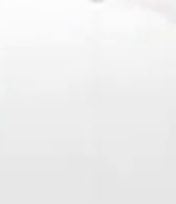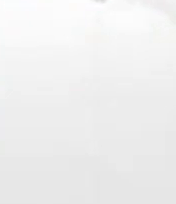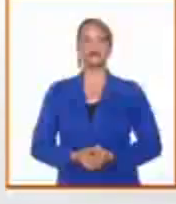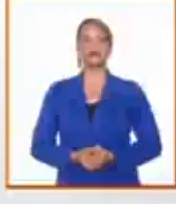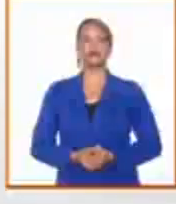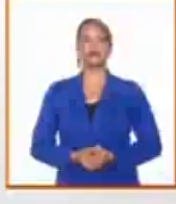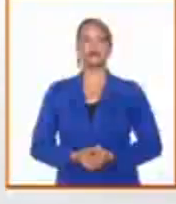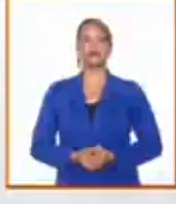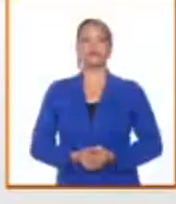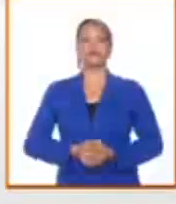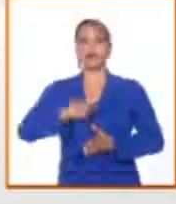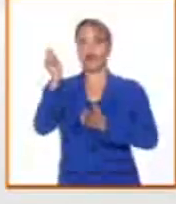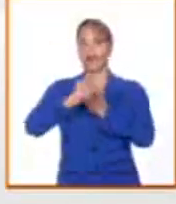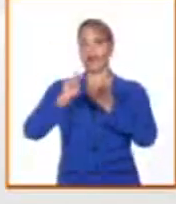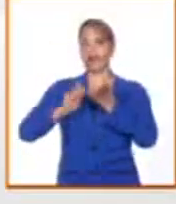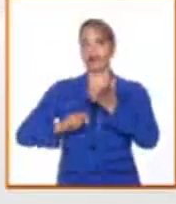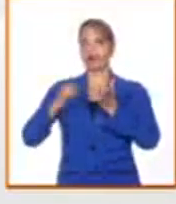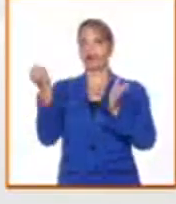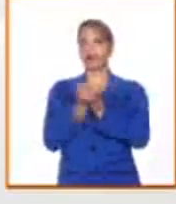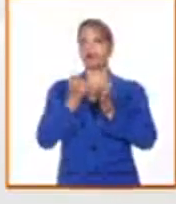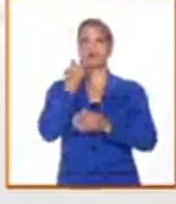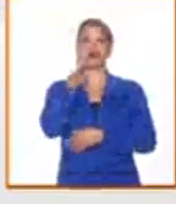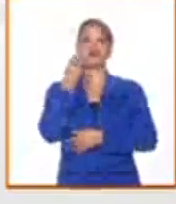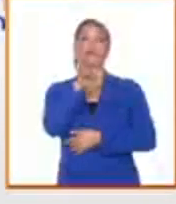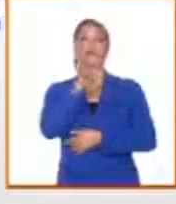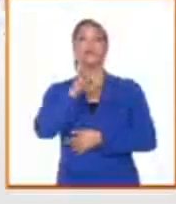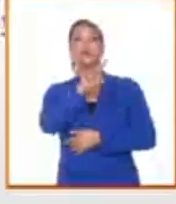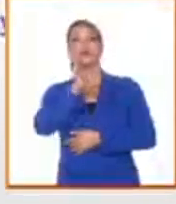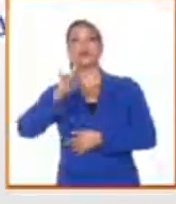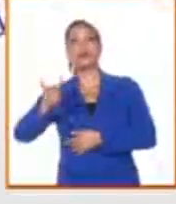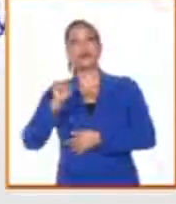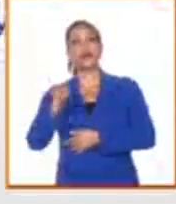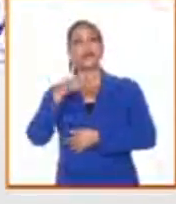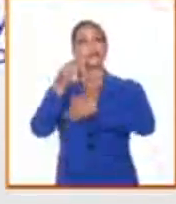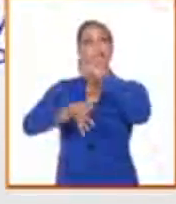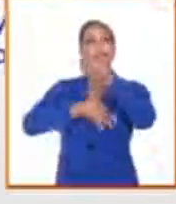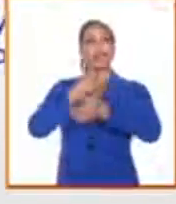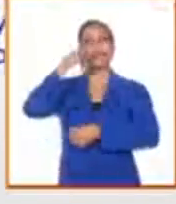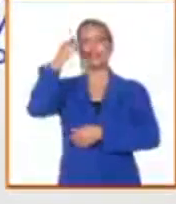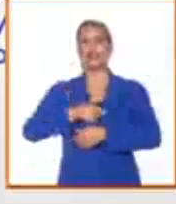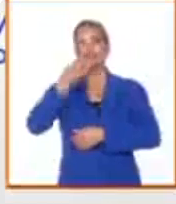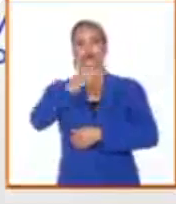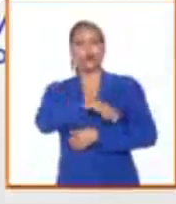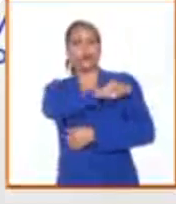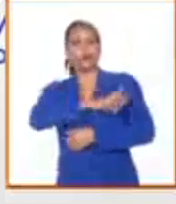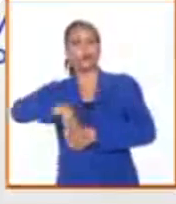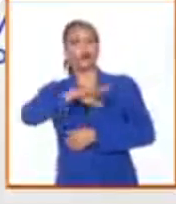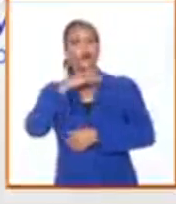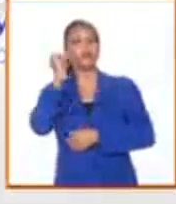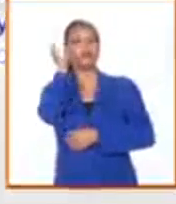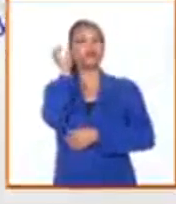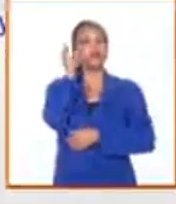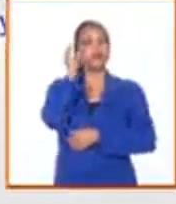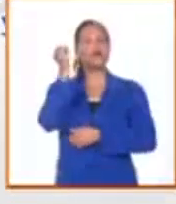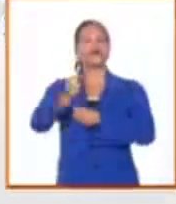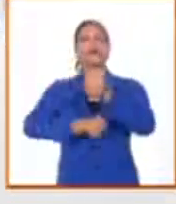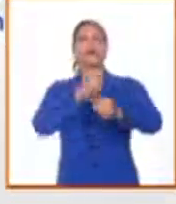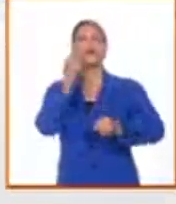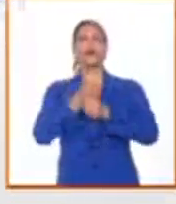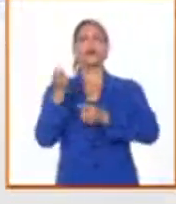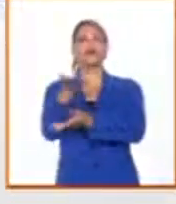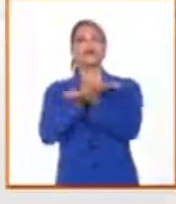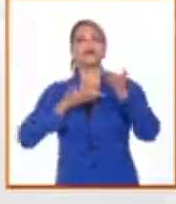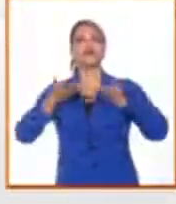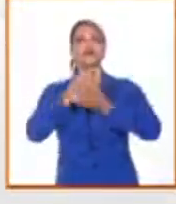En la Carta Magna aprobada en el año 2019 queda muy claro el derecho del pueblo a crear, consultar, utilizar y compartir la información